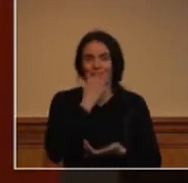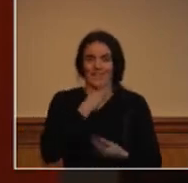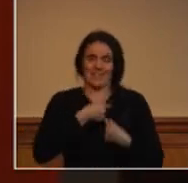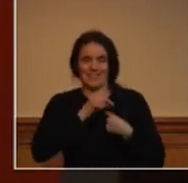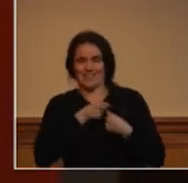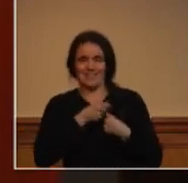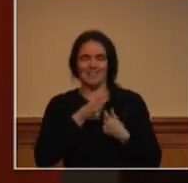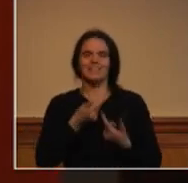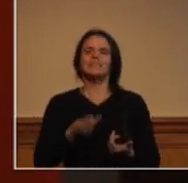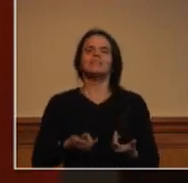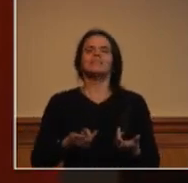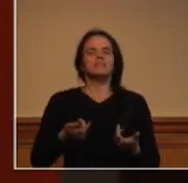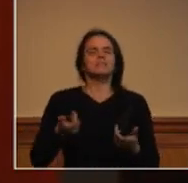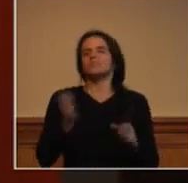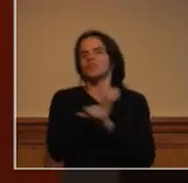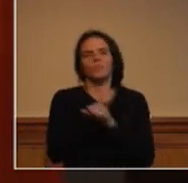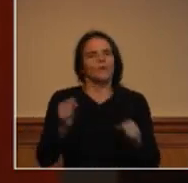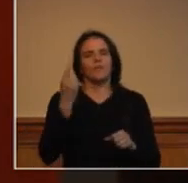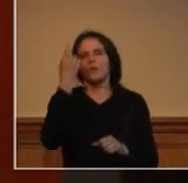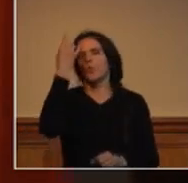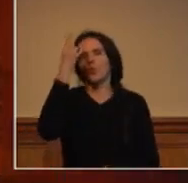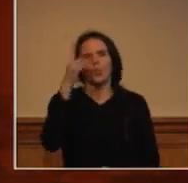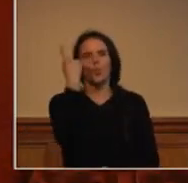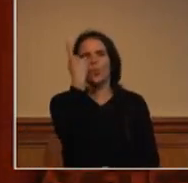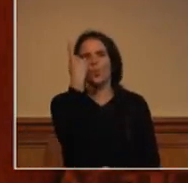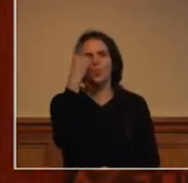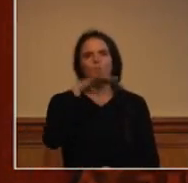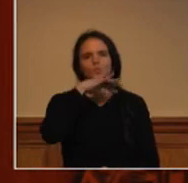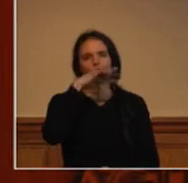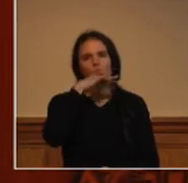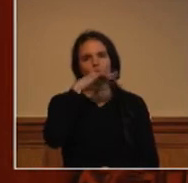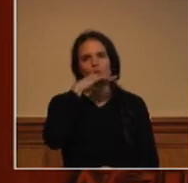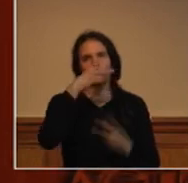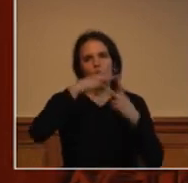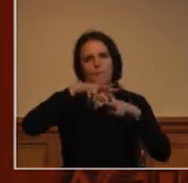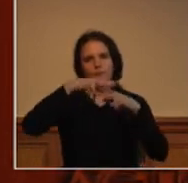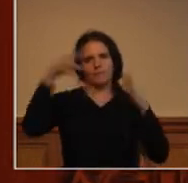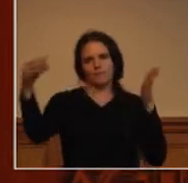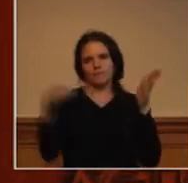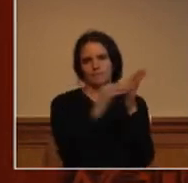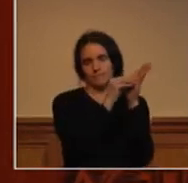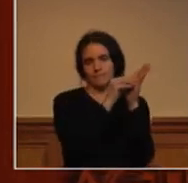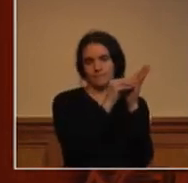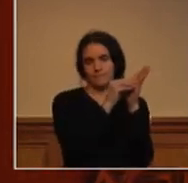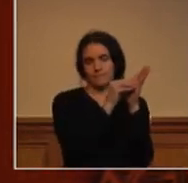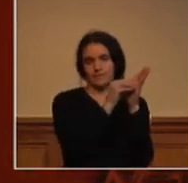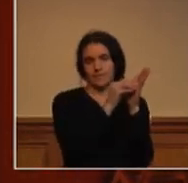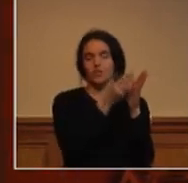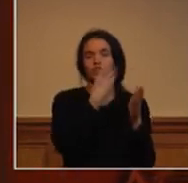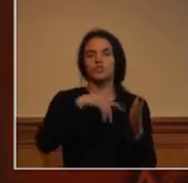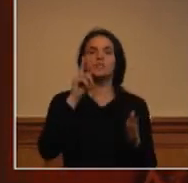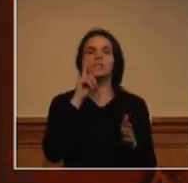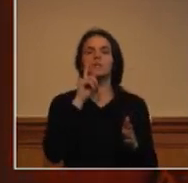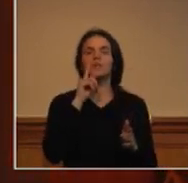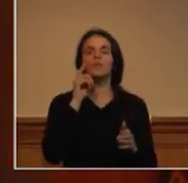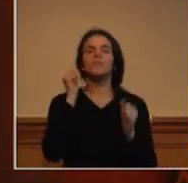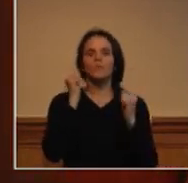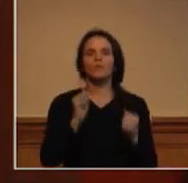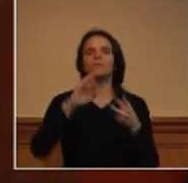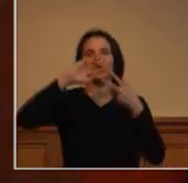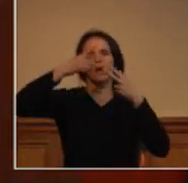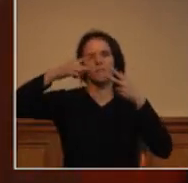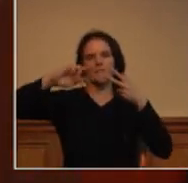Actualmente no se puede incorporar más de un usuario a la herramienta. Entonces, tenemos esta opción de ir